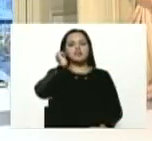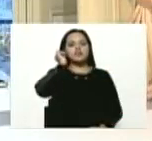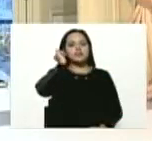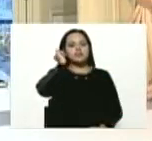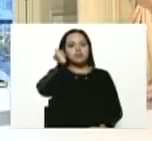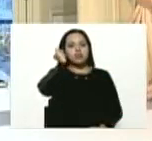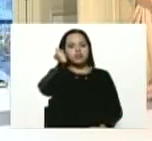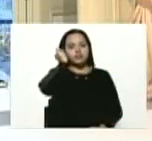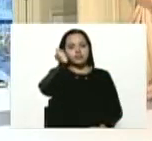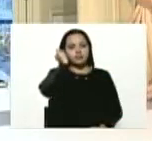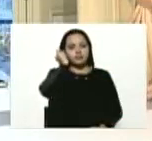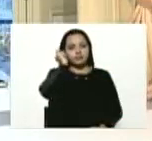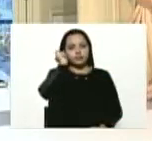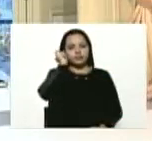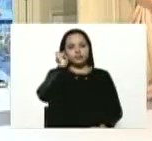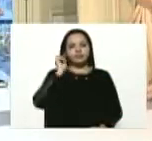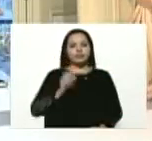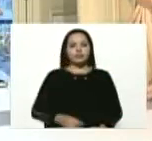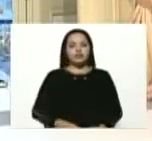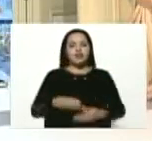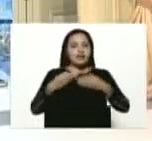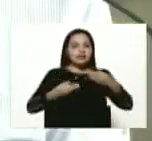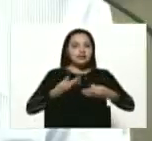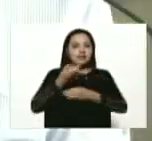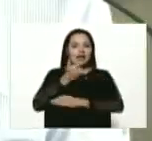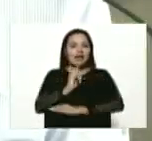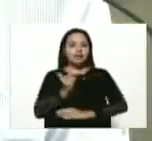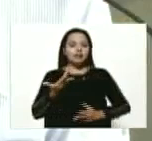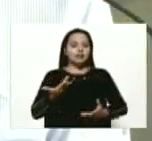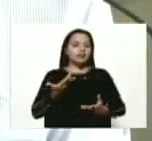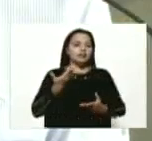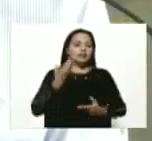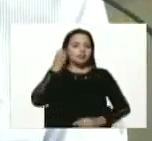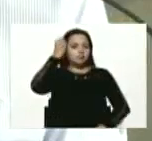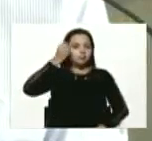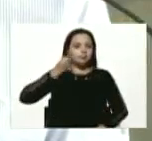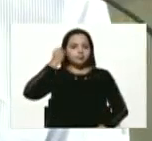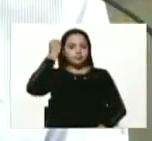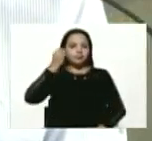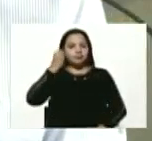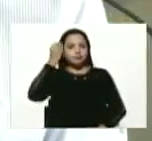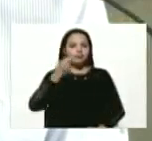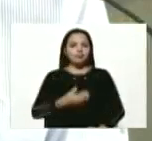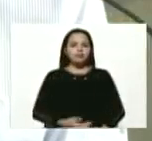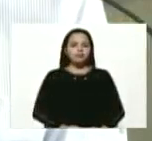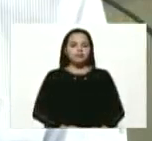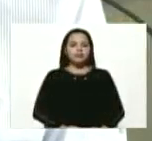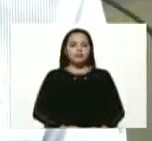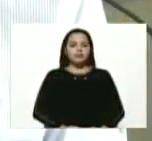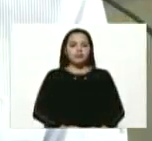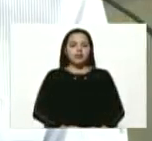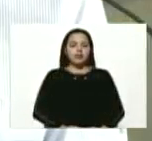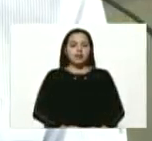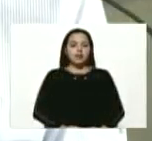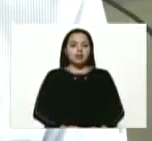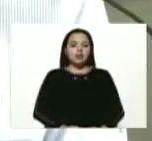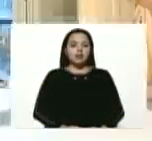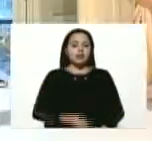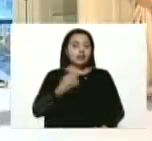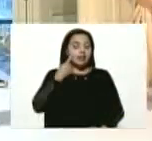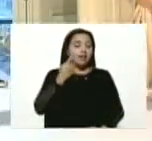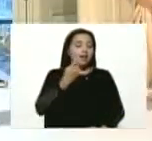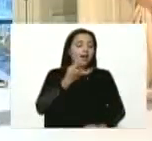siempre estaba la duda, ¿verdad, Castro Sotelo? De si eran, como dice Castro Sotelo, semillas